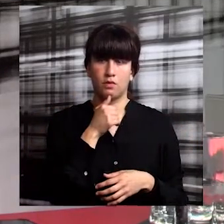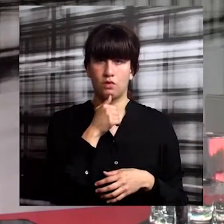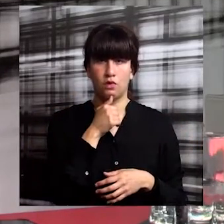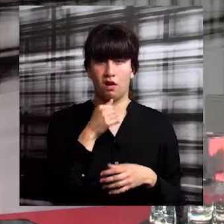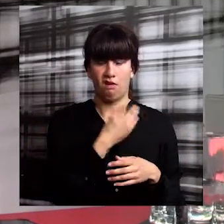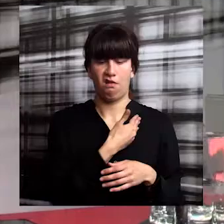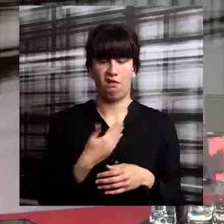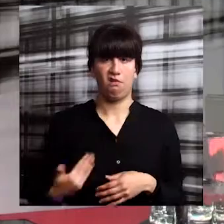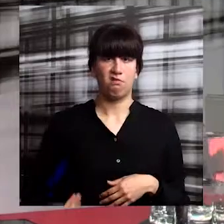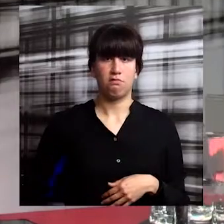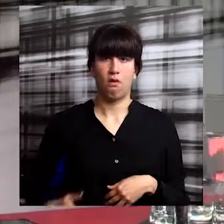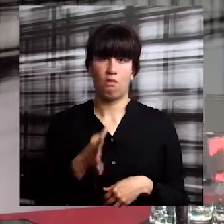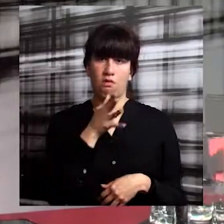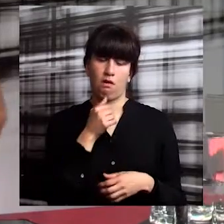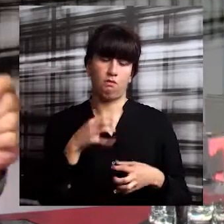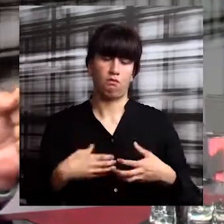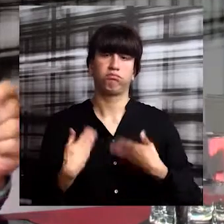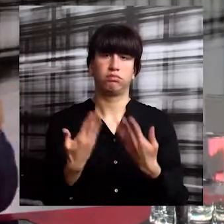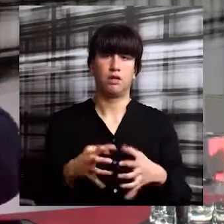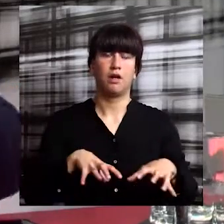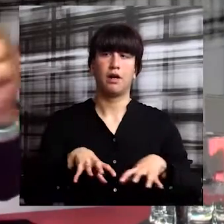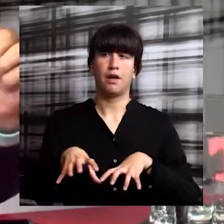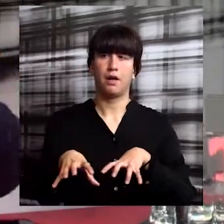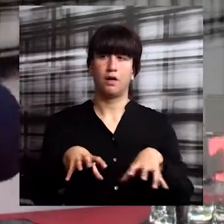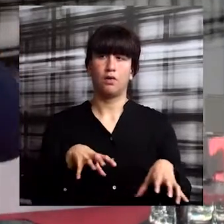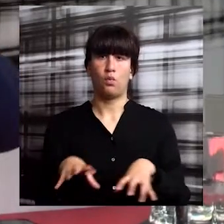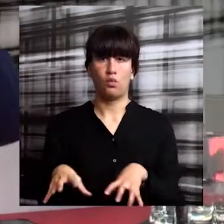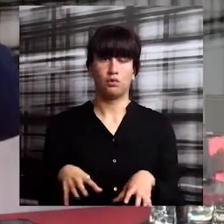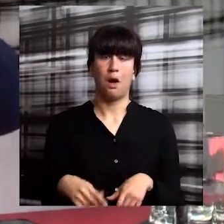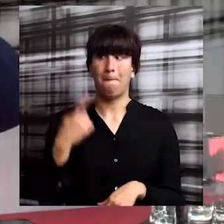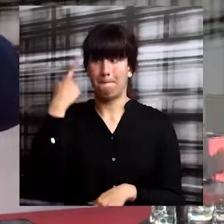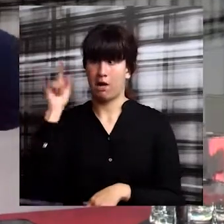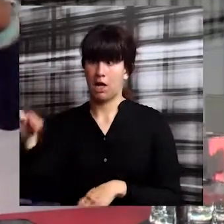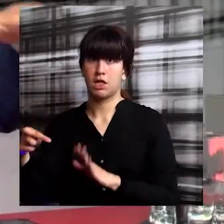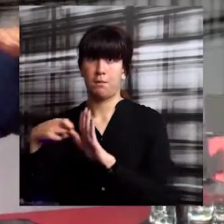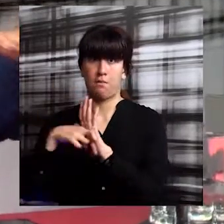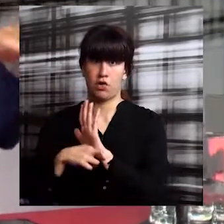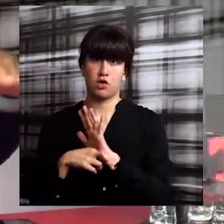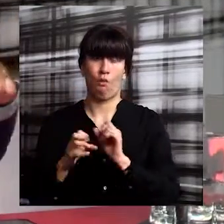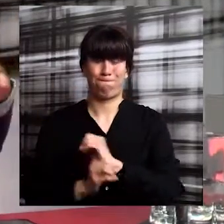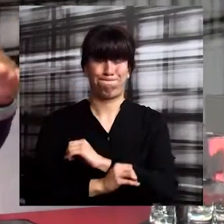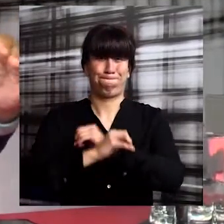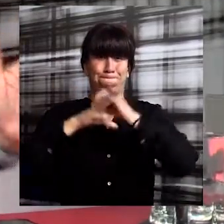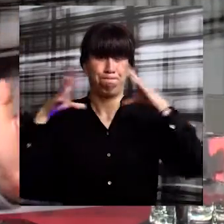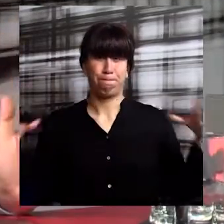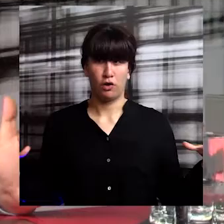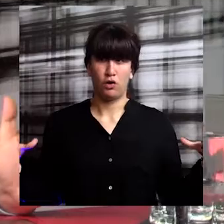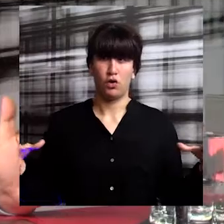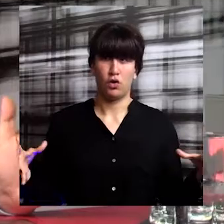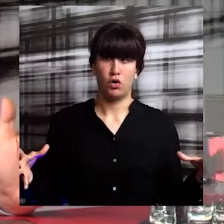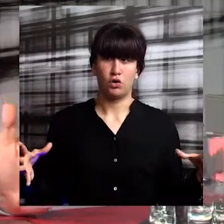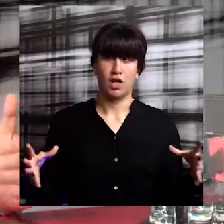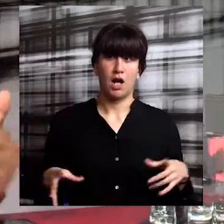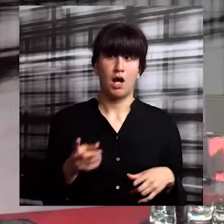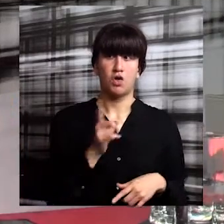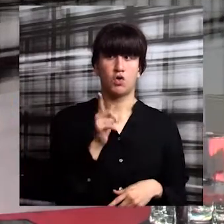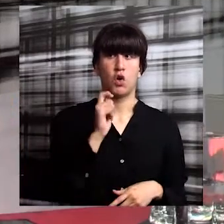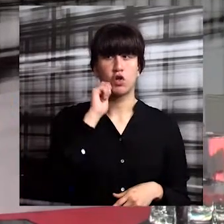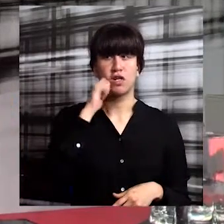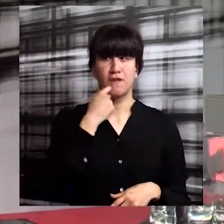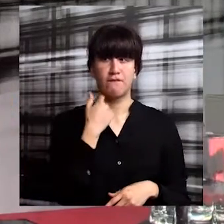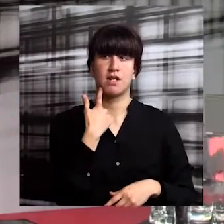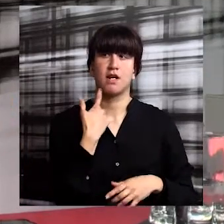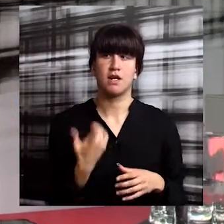sabemos que para que ese proyecto flote económicamente, o sea, al menos quede neteado en cero, no significa puro costo para el Estado y no